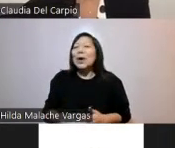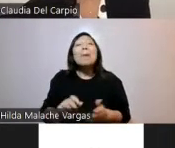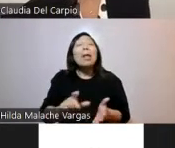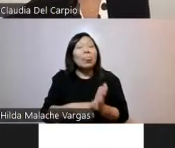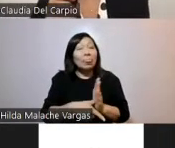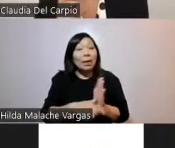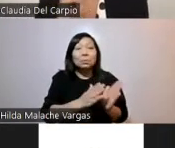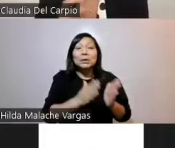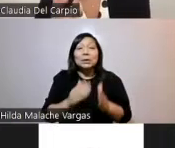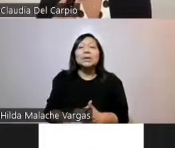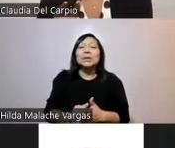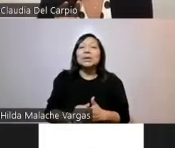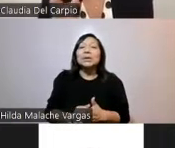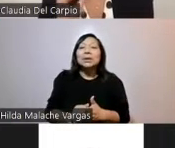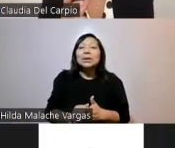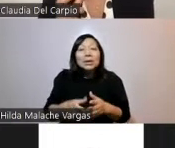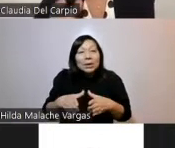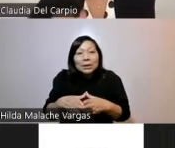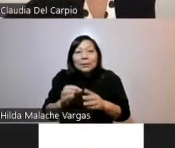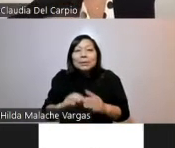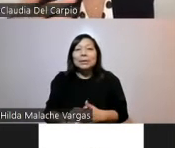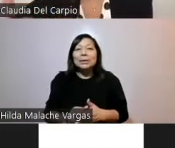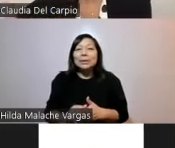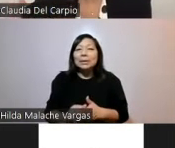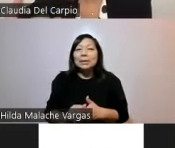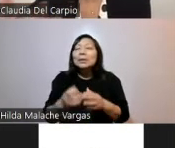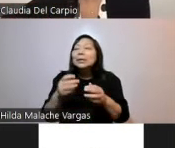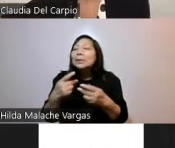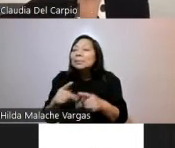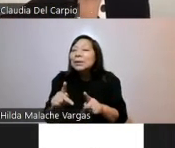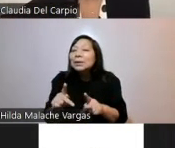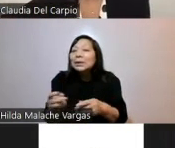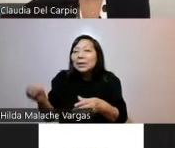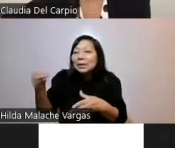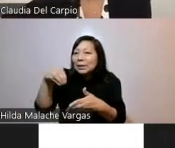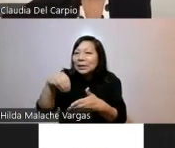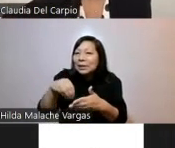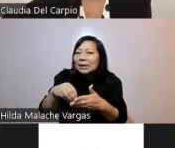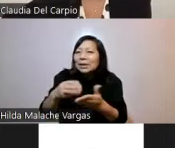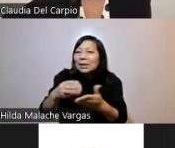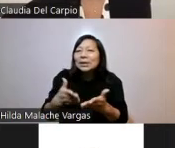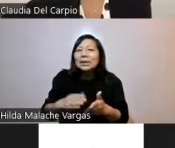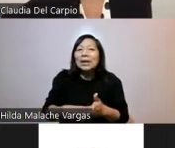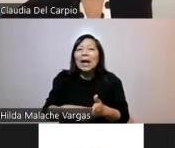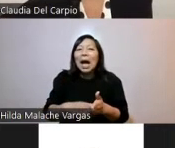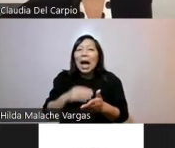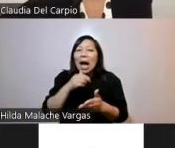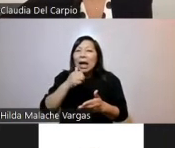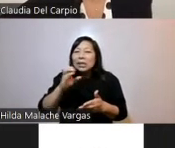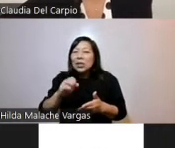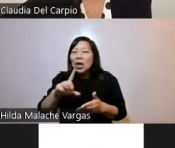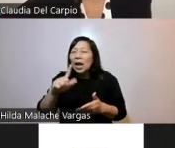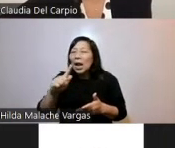Idealmente debes tener un vehículo líquido. El vehículo líquido permite agregarle ácido láctico.